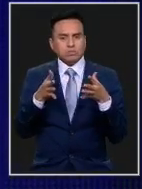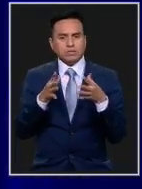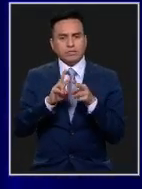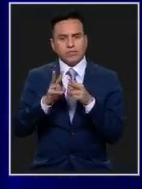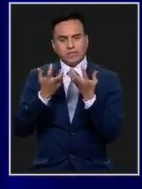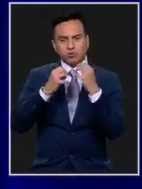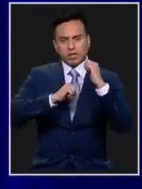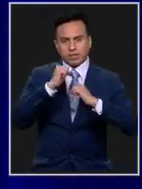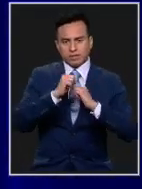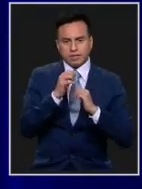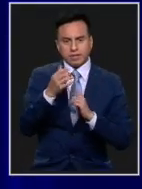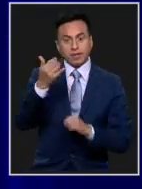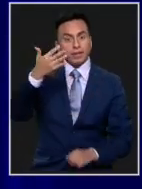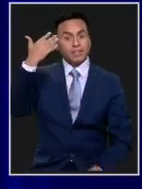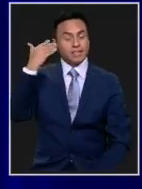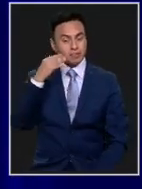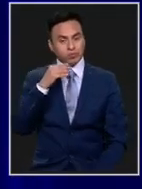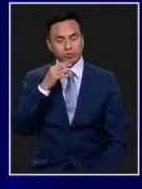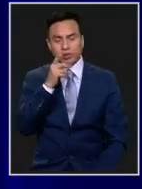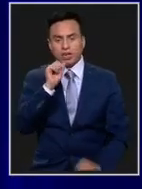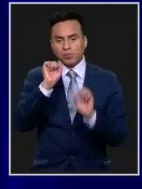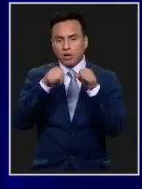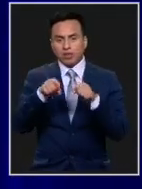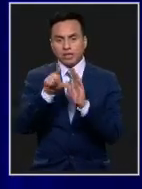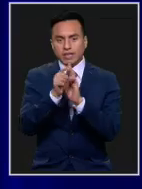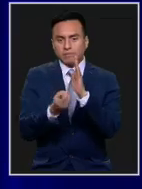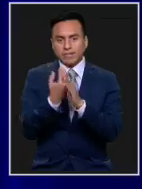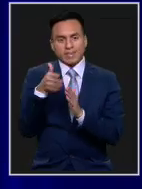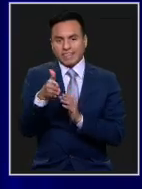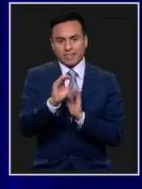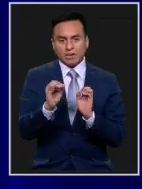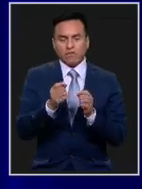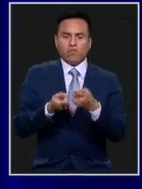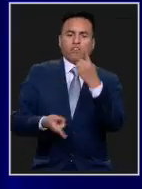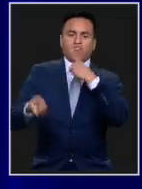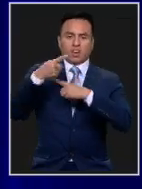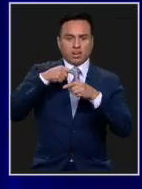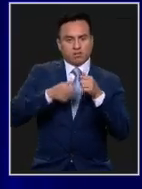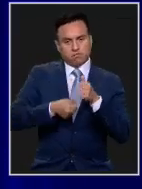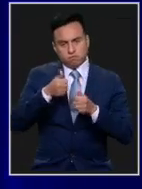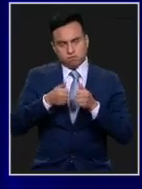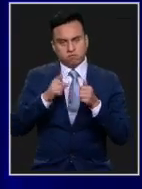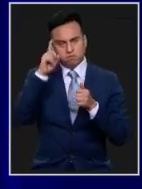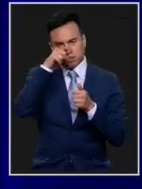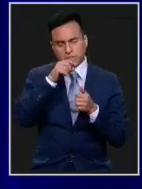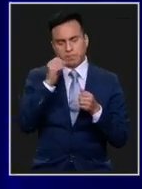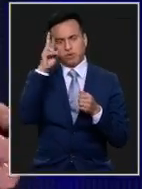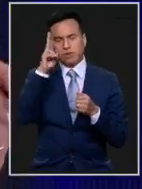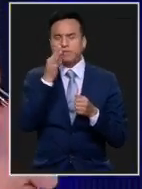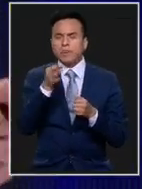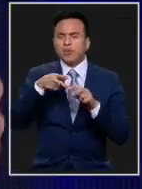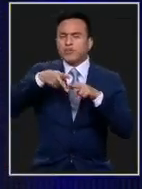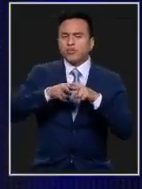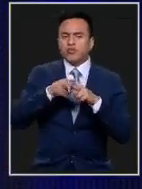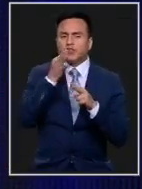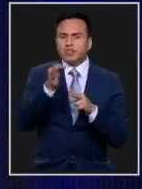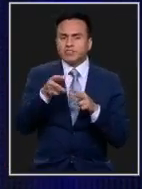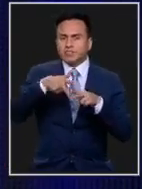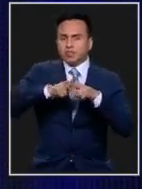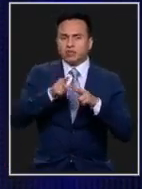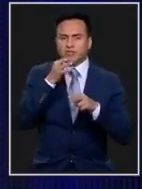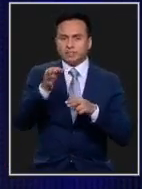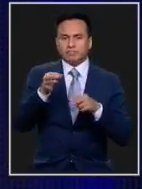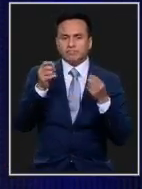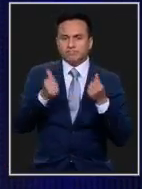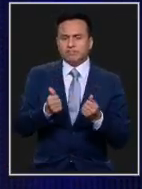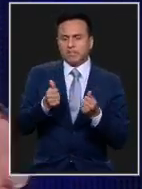Industrial J en esos tiempos si no se aprobaba una nueva ley de pesca volvía a la carrera olímpica que es el peor de todos los mundos pero si los técnicos dicen que en el sentido de por